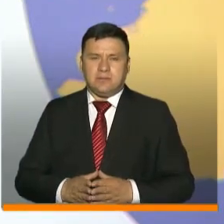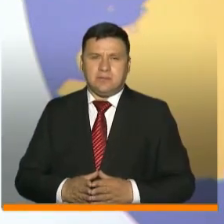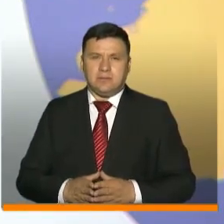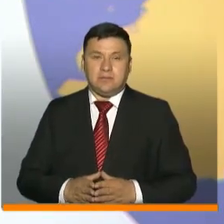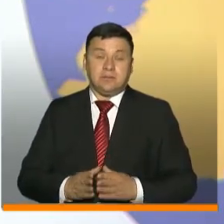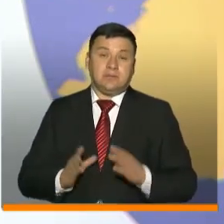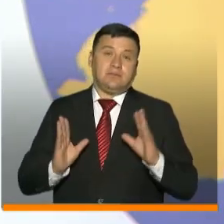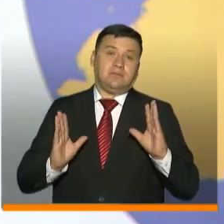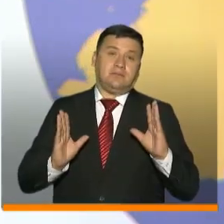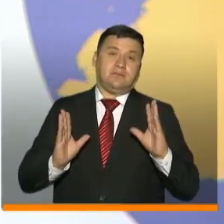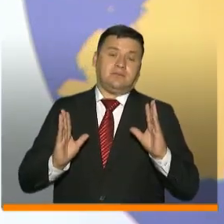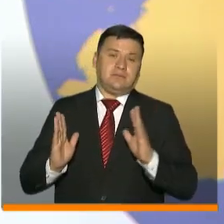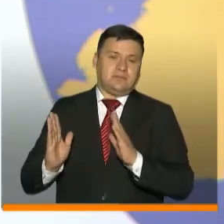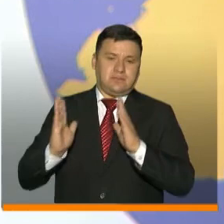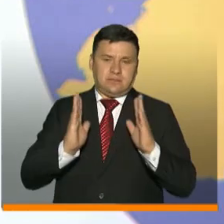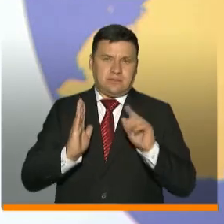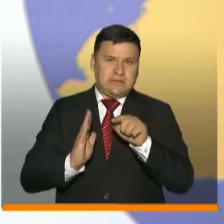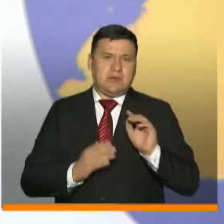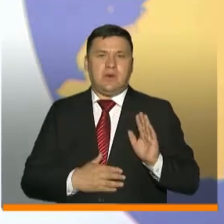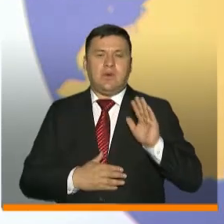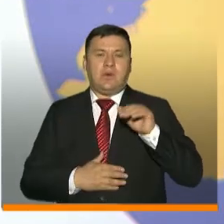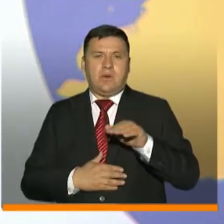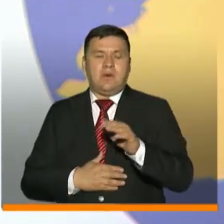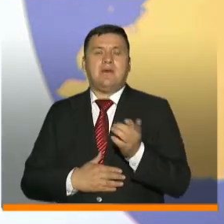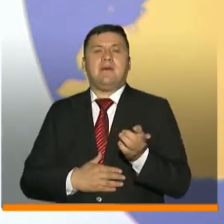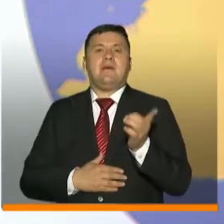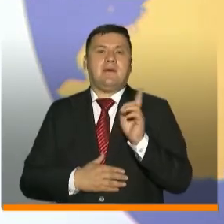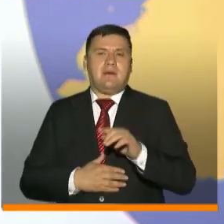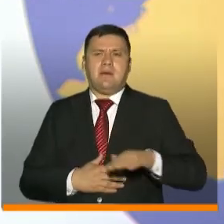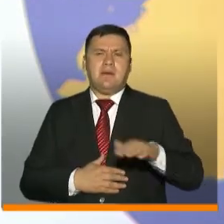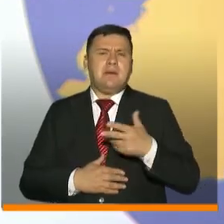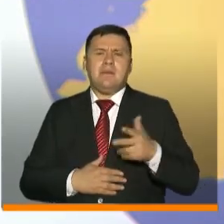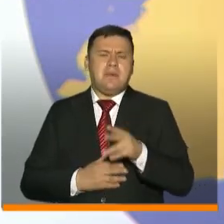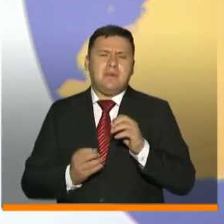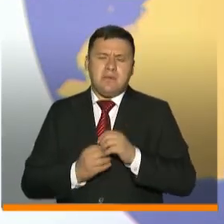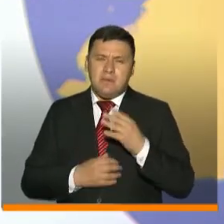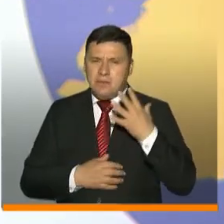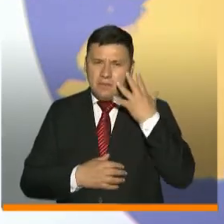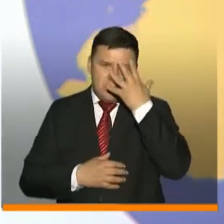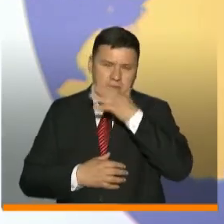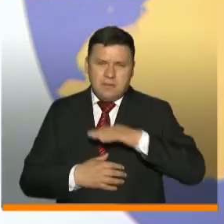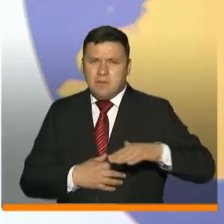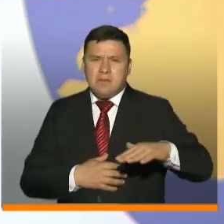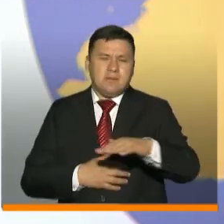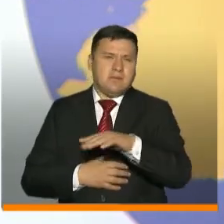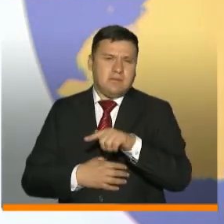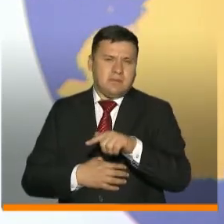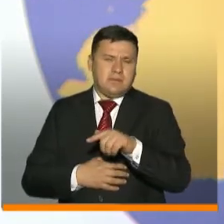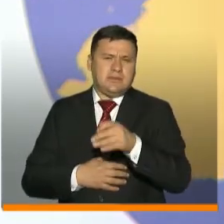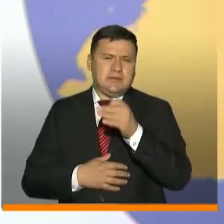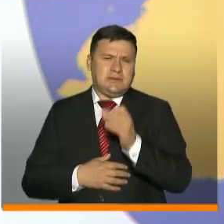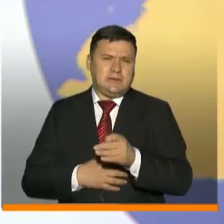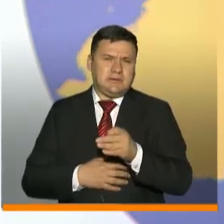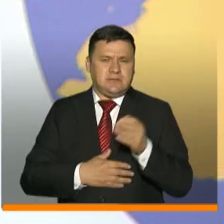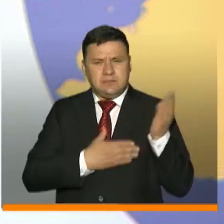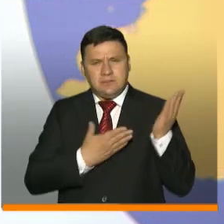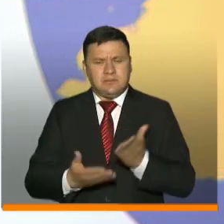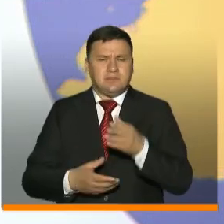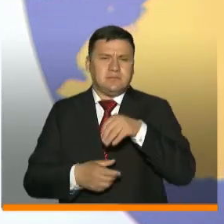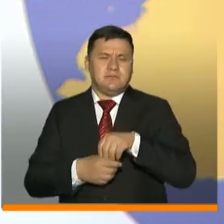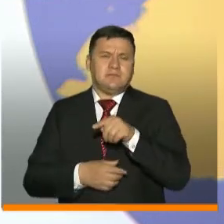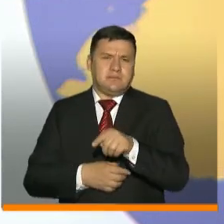Este fue nuestro paso por Buenaventura, también un viaje maravilloso en el cual, como siempre lo hemos venido